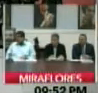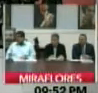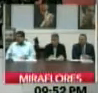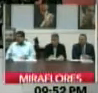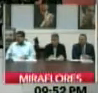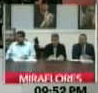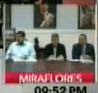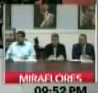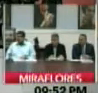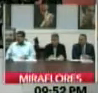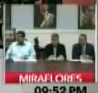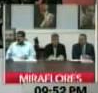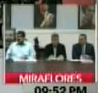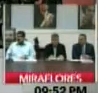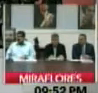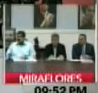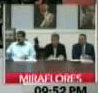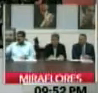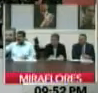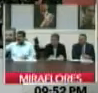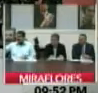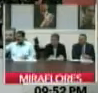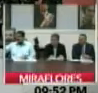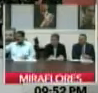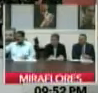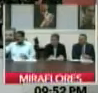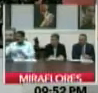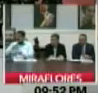tiempo y llegó Chávez.